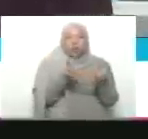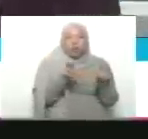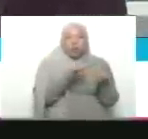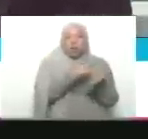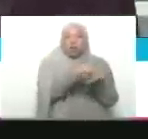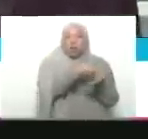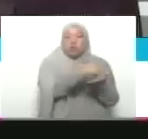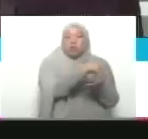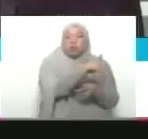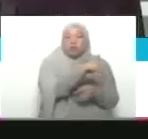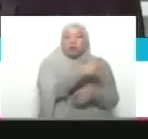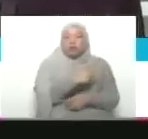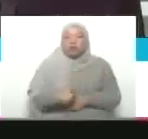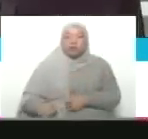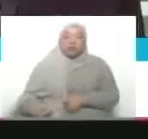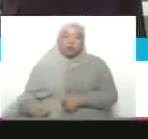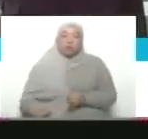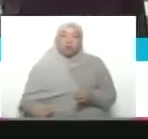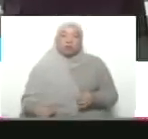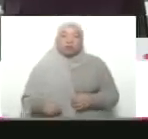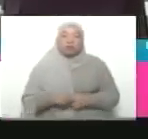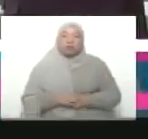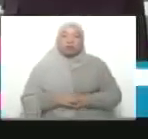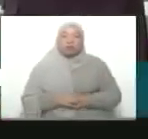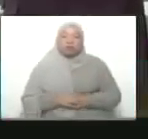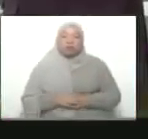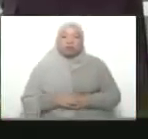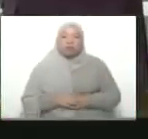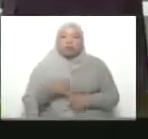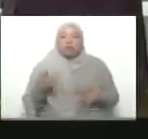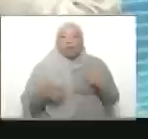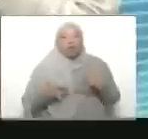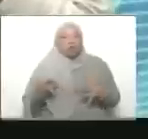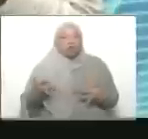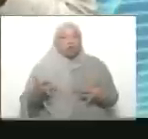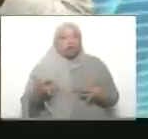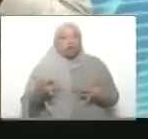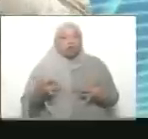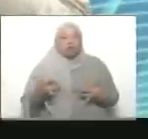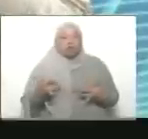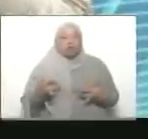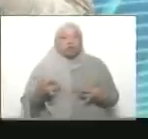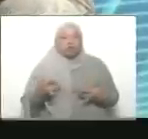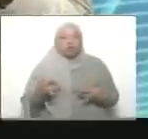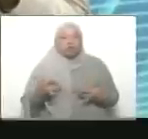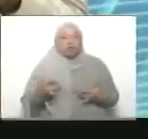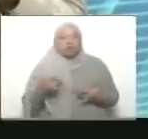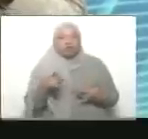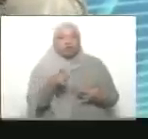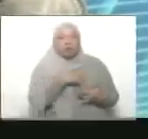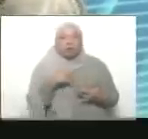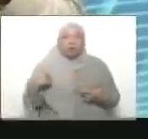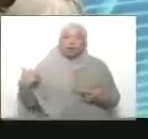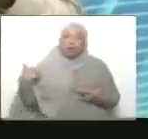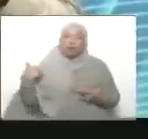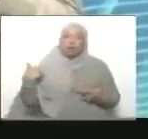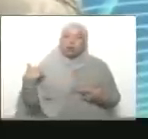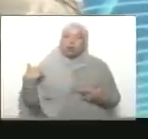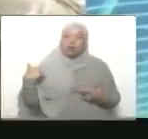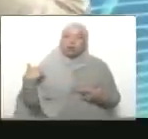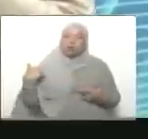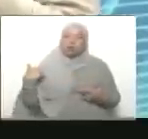York pero presidente hay una hay un elemento que estamos eh que queremos los